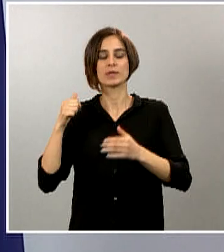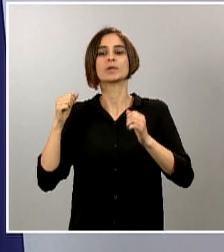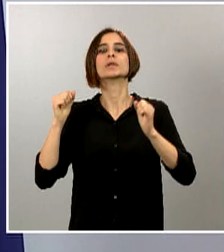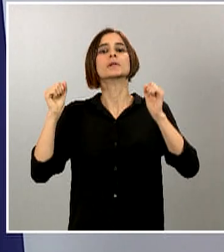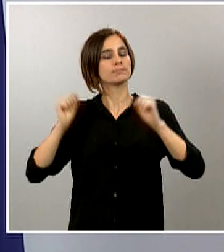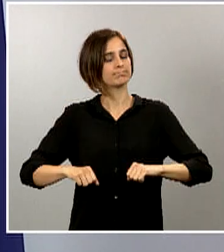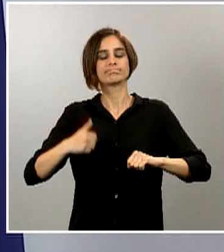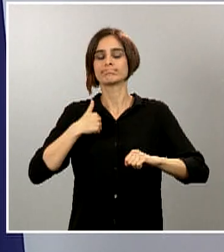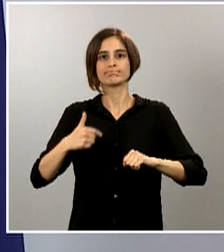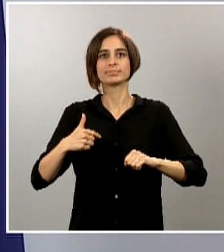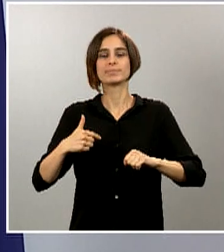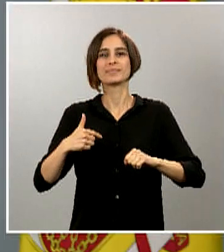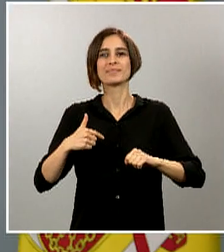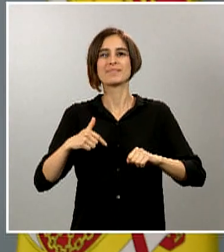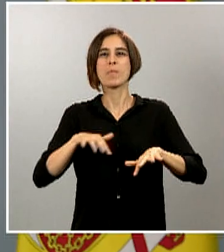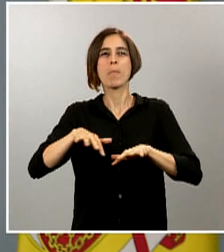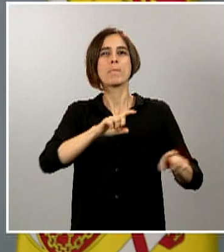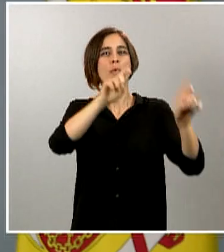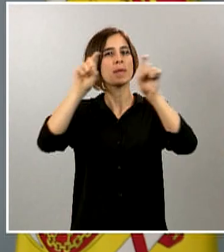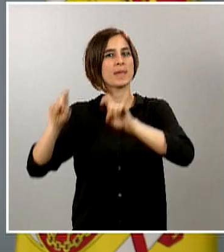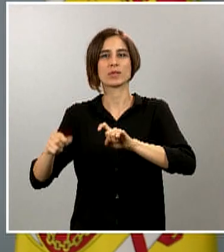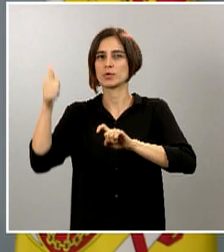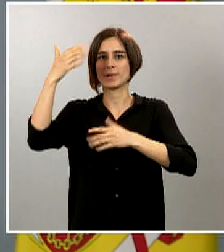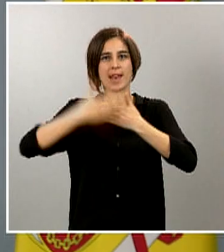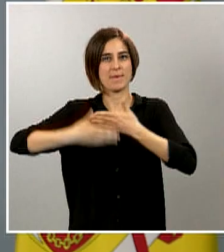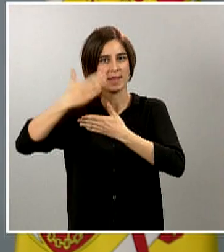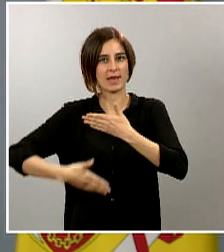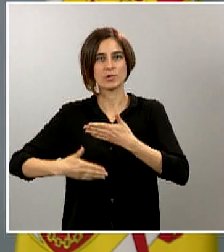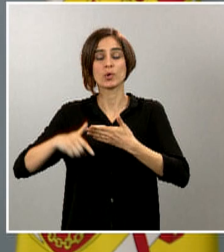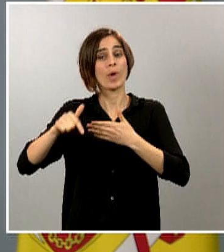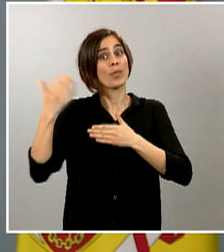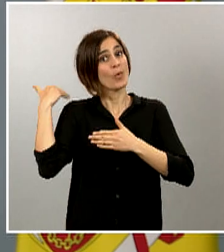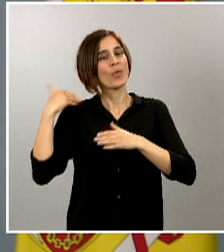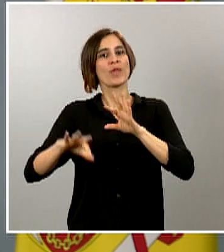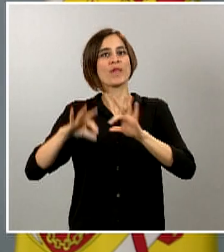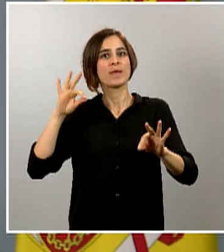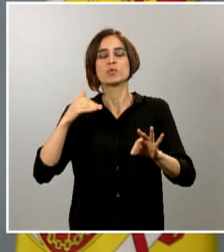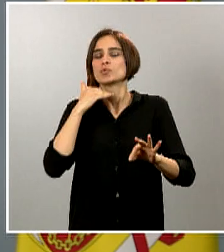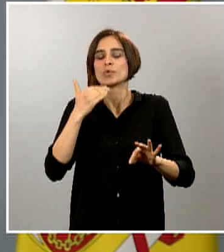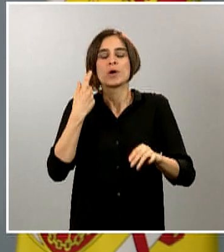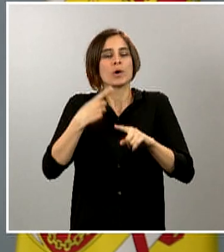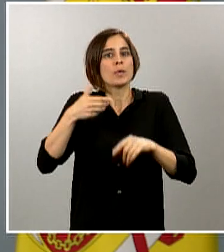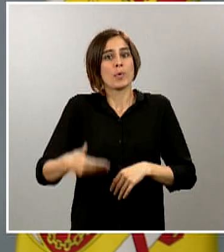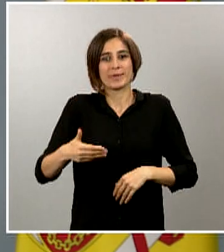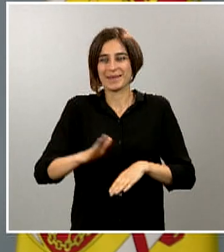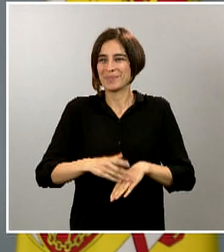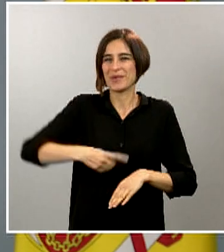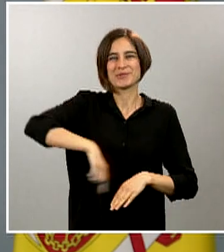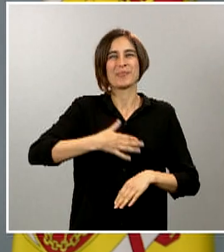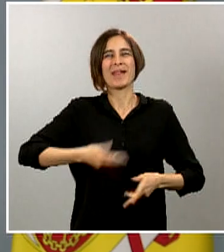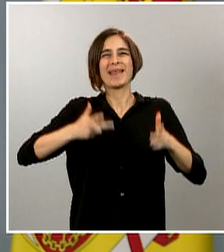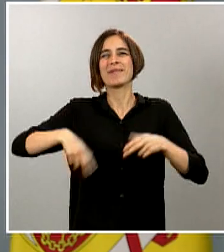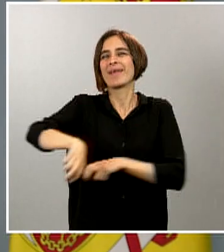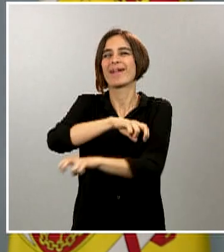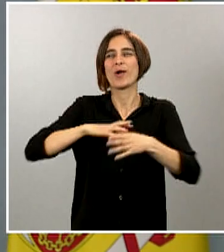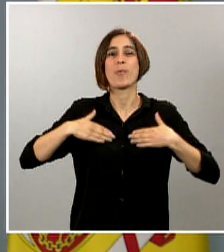la restricción de algo tan importante para nosotros como la libertad de ambulatoria. Evidentemente ha conllevado y ha determinado